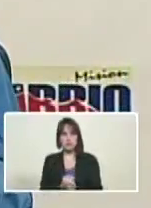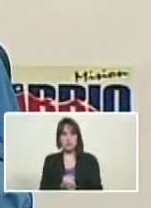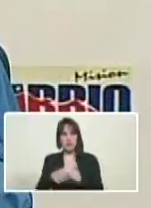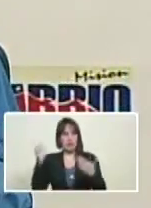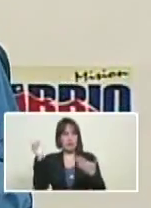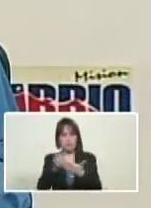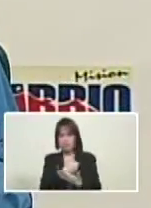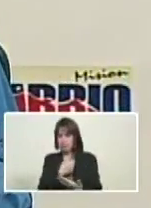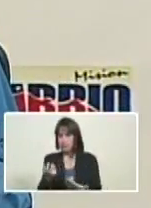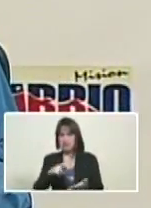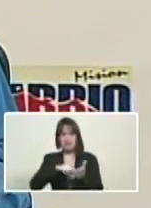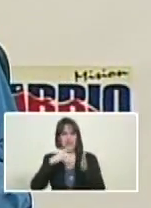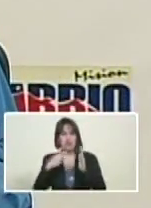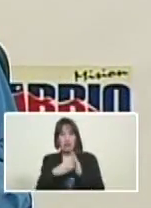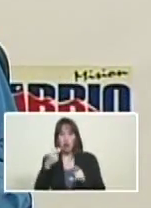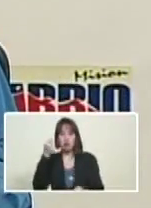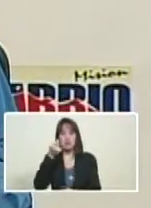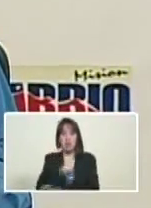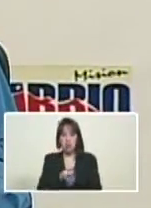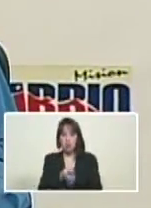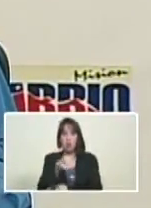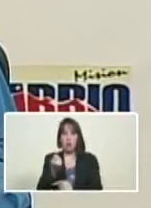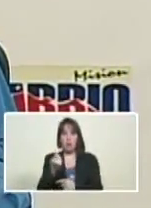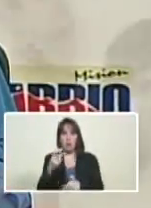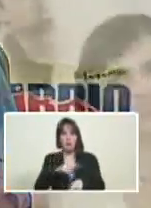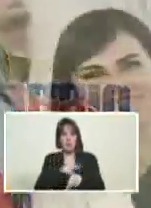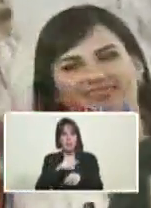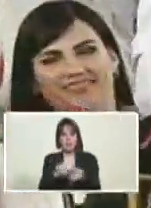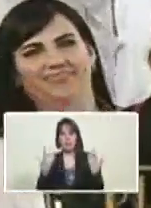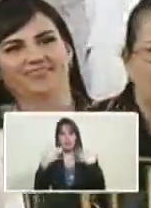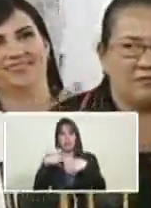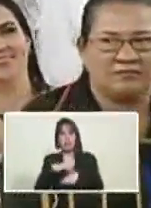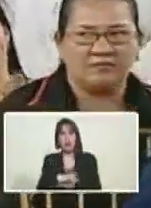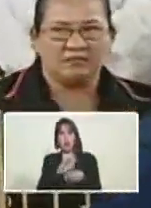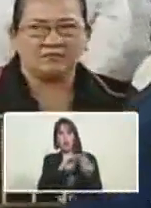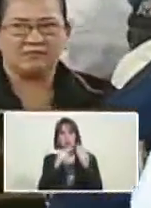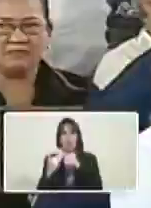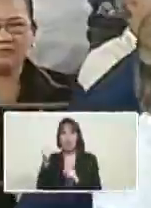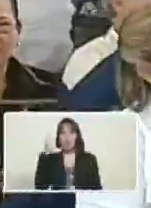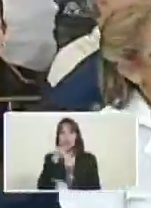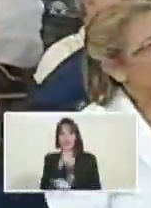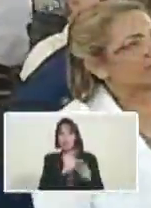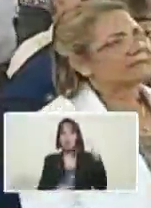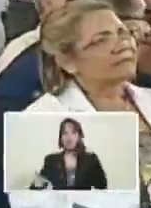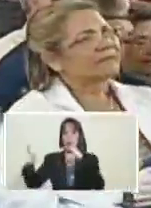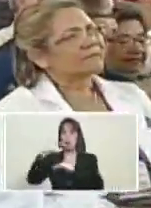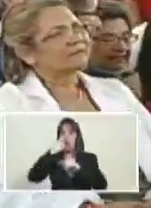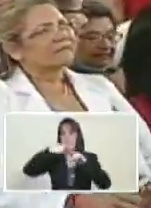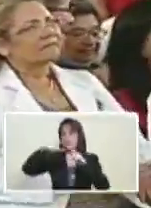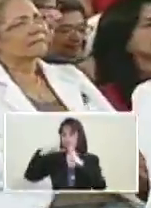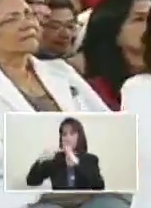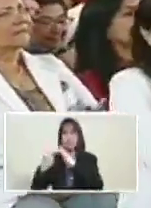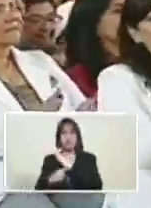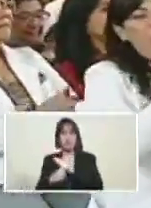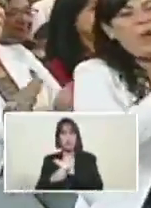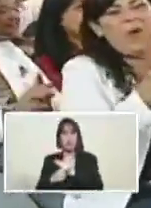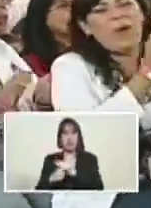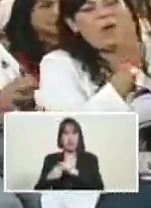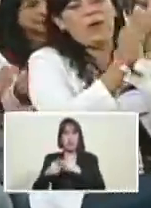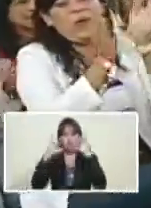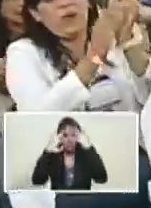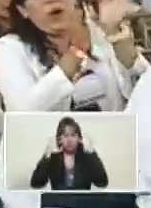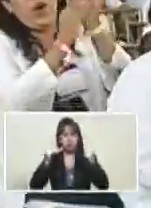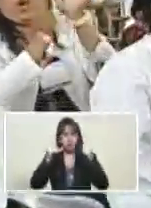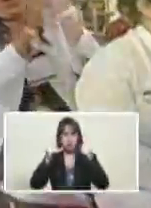equivocado. Que los que se gradúen de medicina integral comunitaria vayan a hacer sus posgrados en todas las áreas del conocimiento